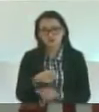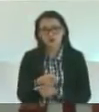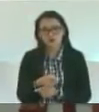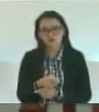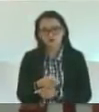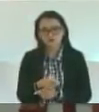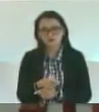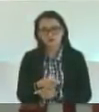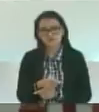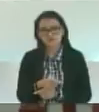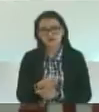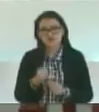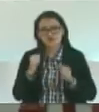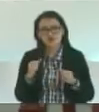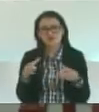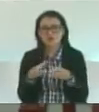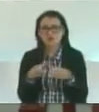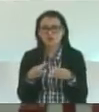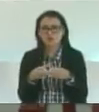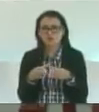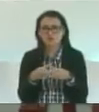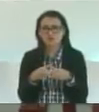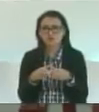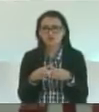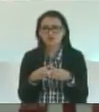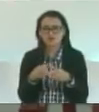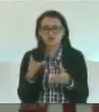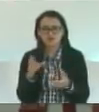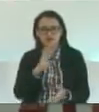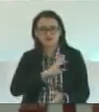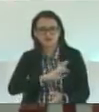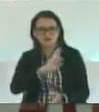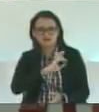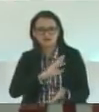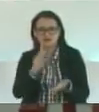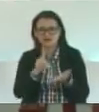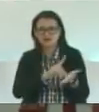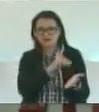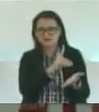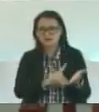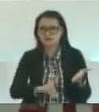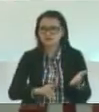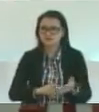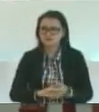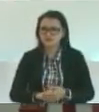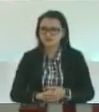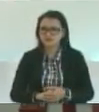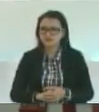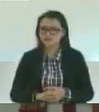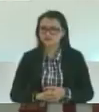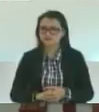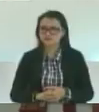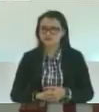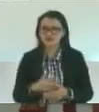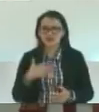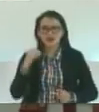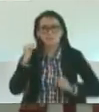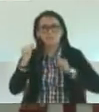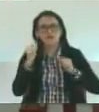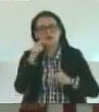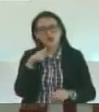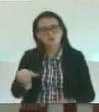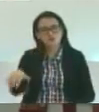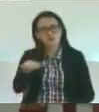corrientes extremistas, xenófobas, racistas, que lo único que propugnan es matar a los